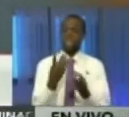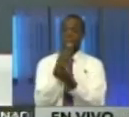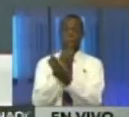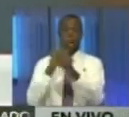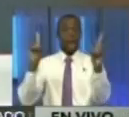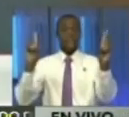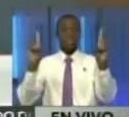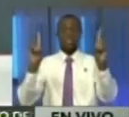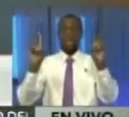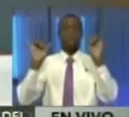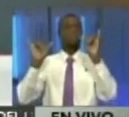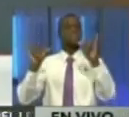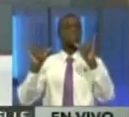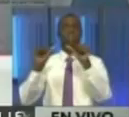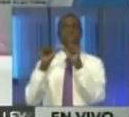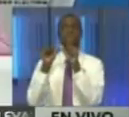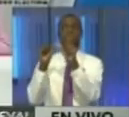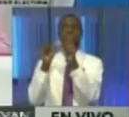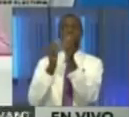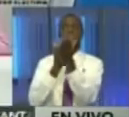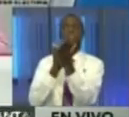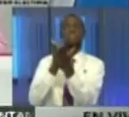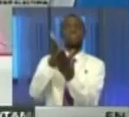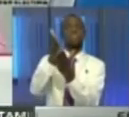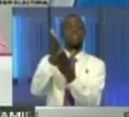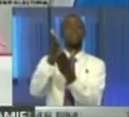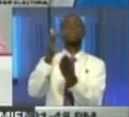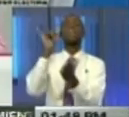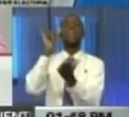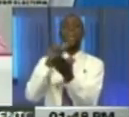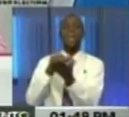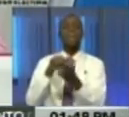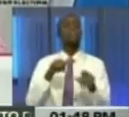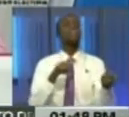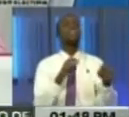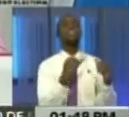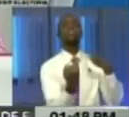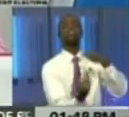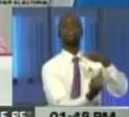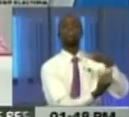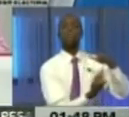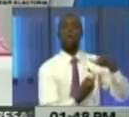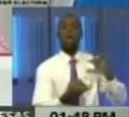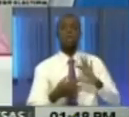democracia está unida a la fortaleza de sus instituciones.